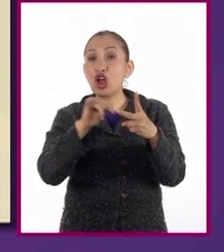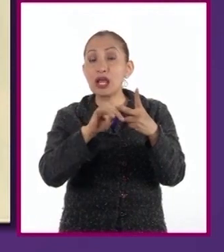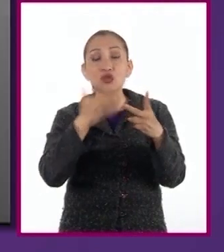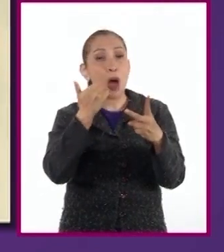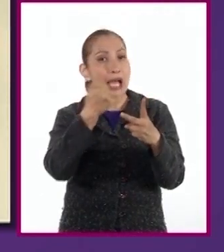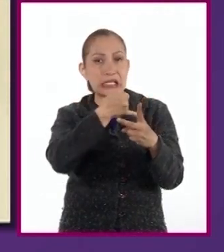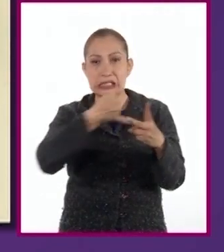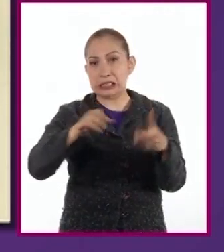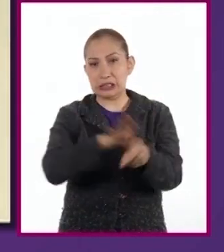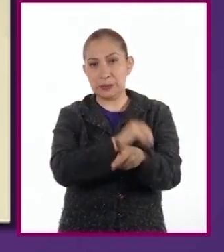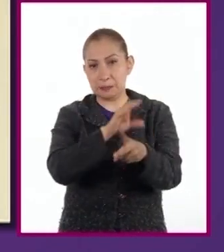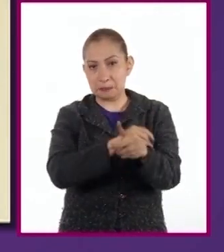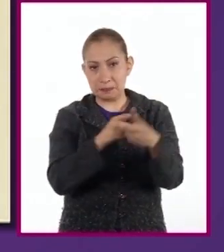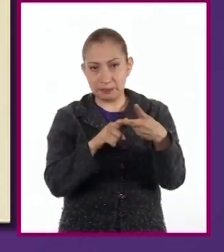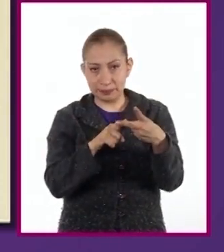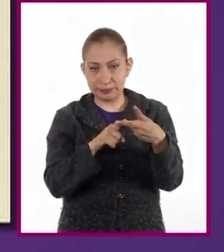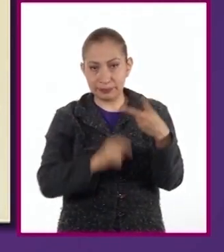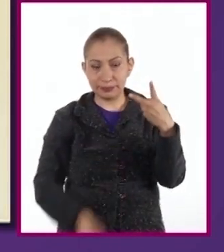que no tienen carga.